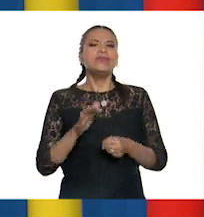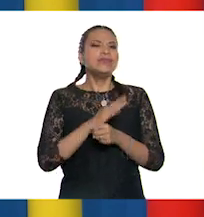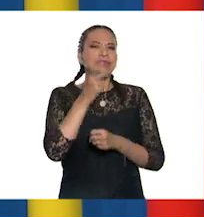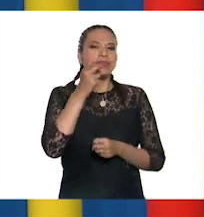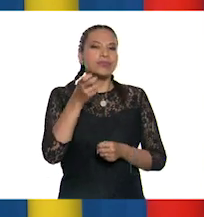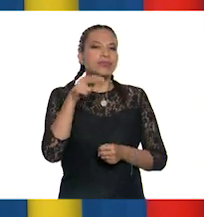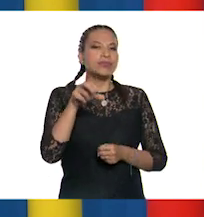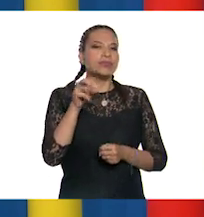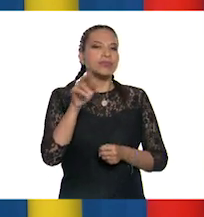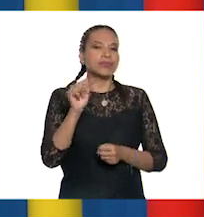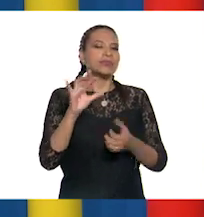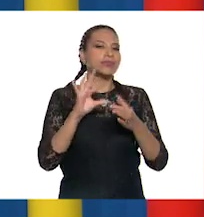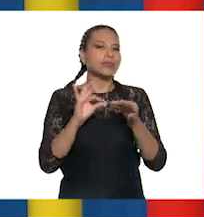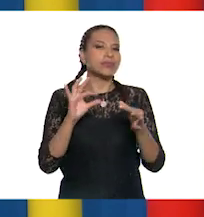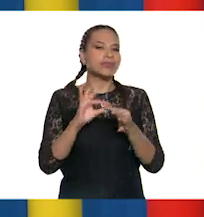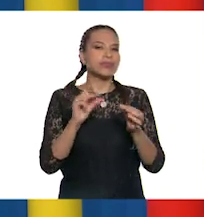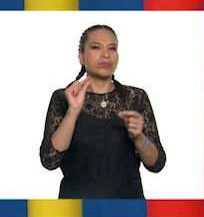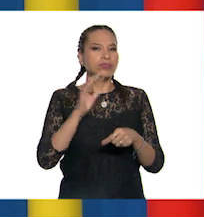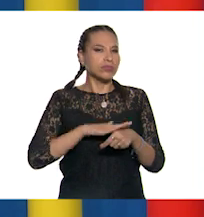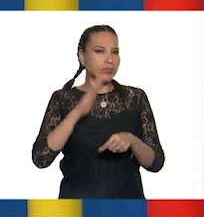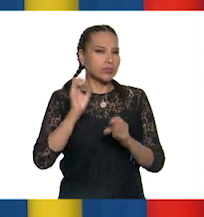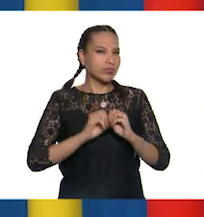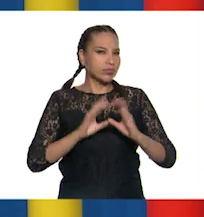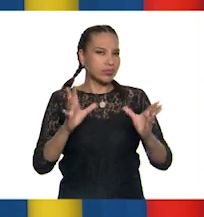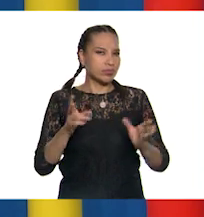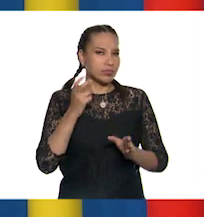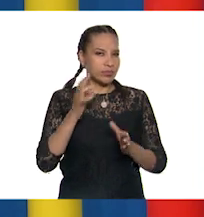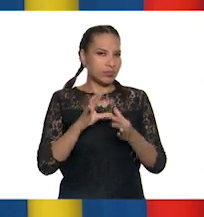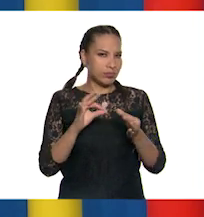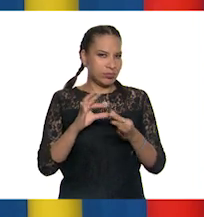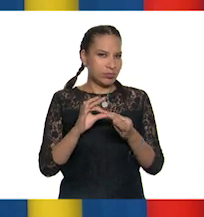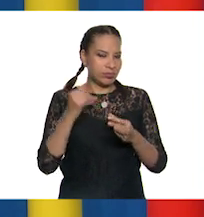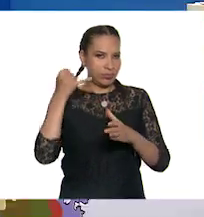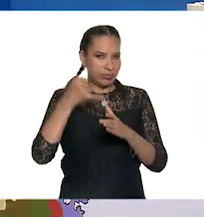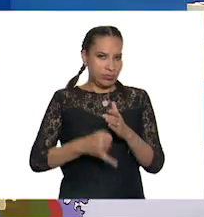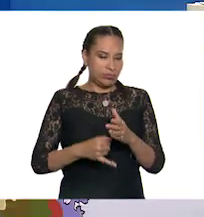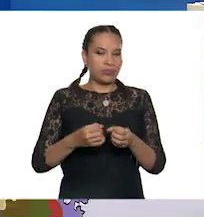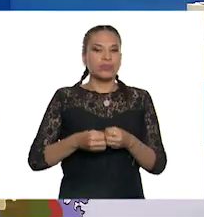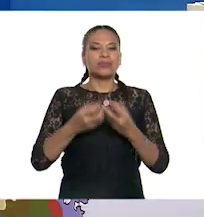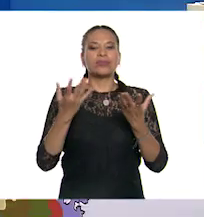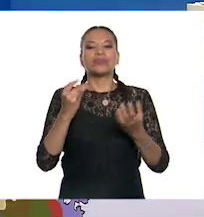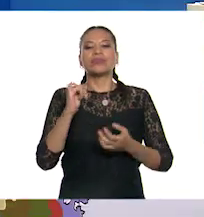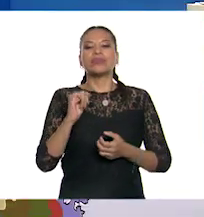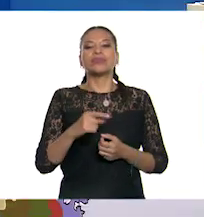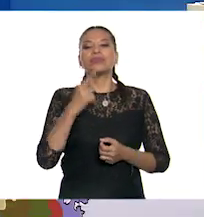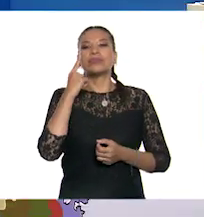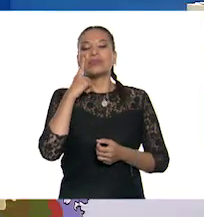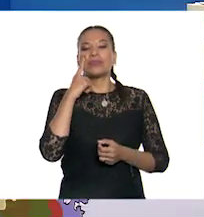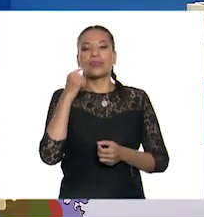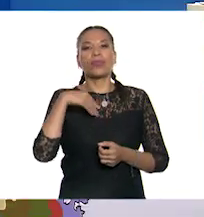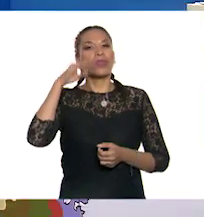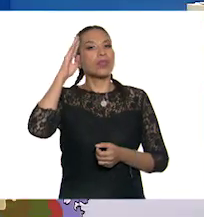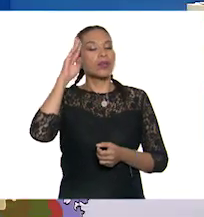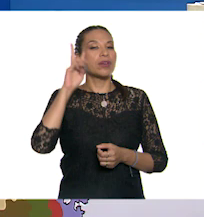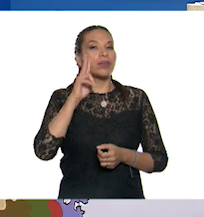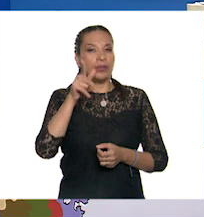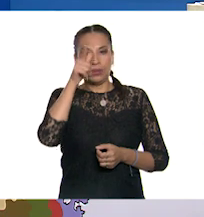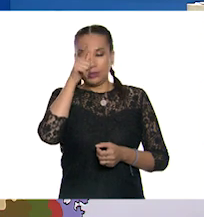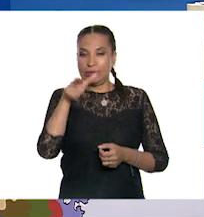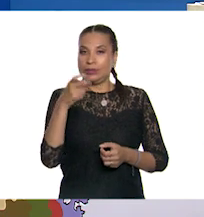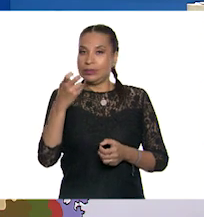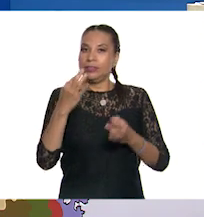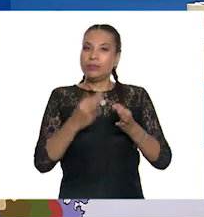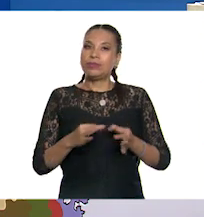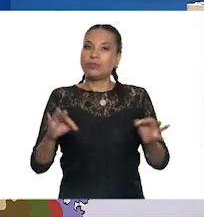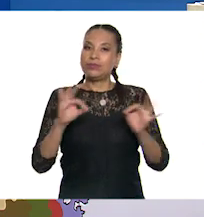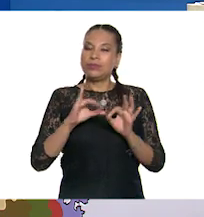María. ¿Podrías explicar un poquito más con detalle? Por supuesto que sí. Lo que pasa es que me parece un caso muy